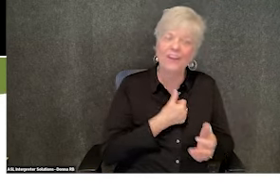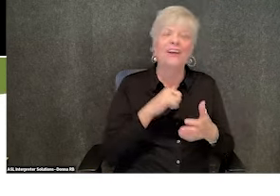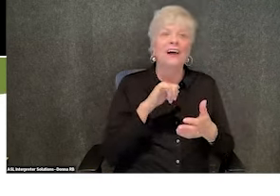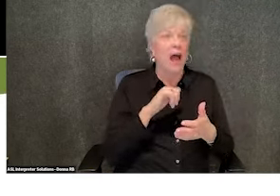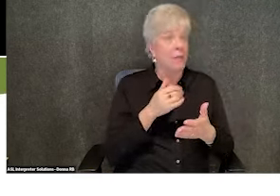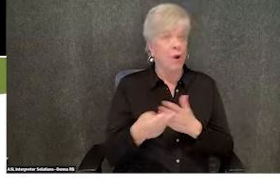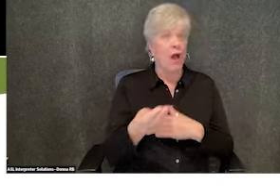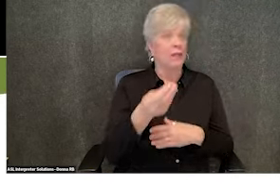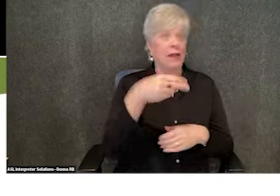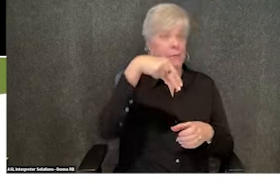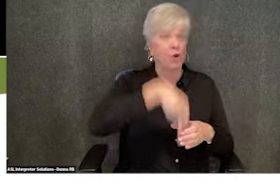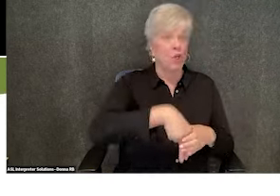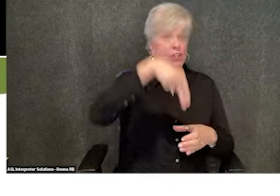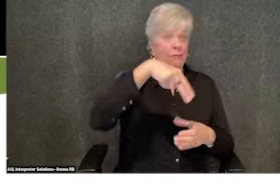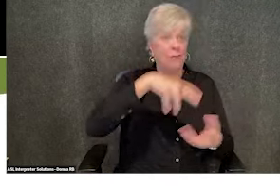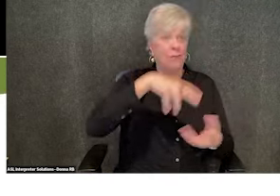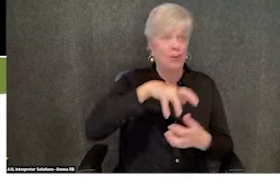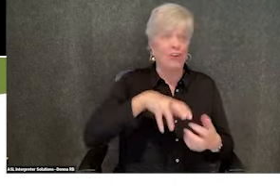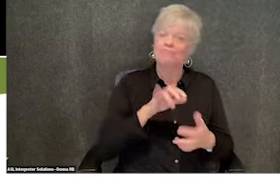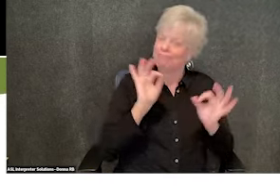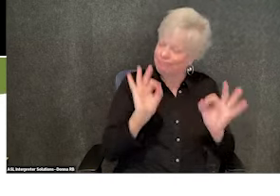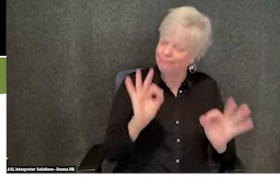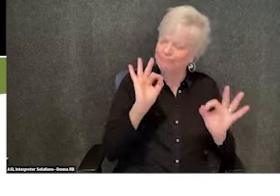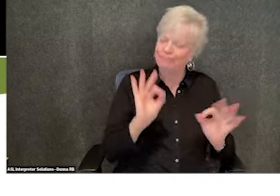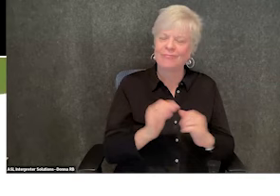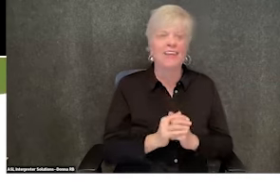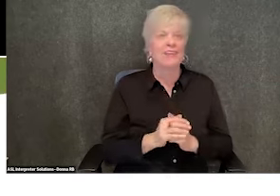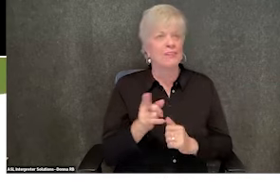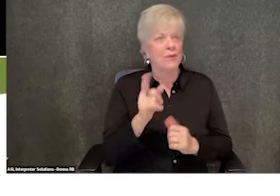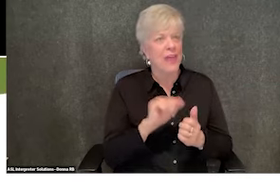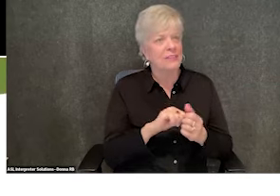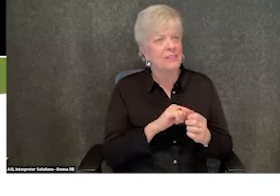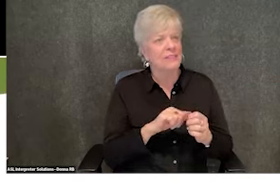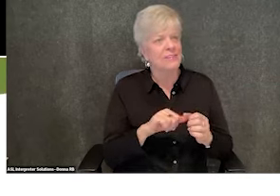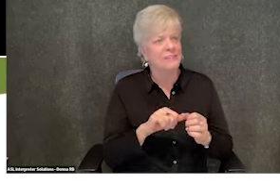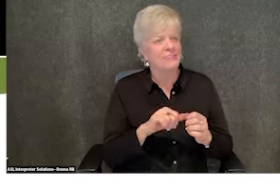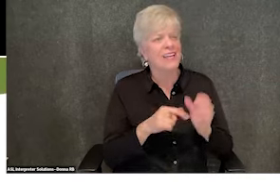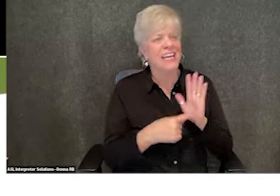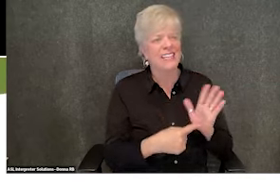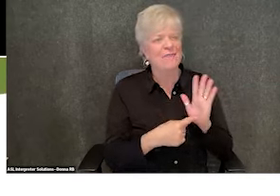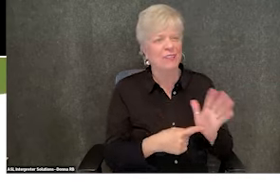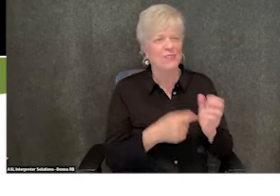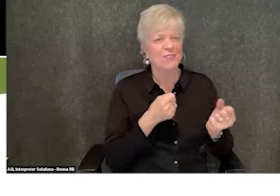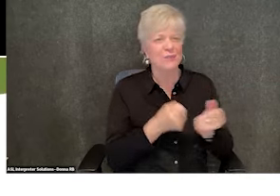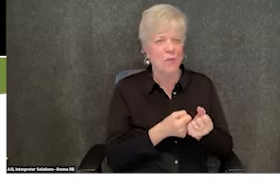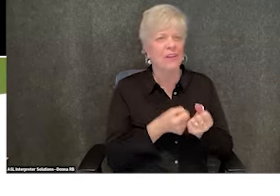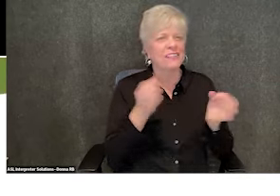es excelente. Ese es algo de un ejemplo de la toma de decisiones con apoyo. O